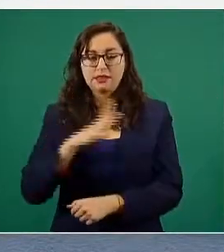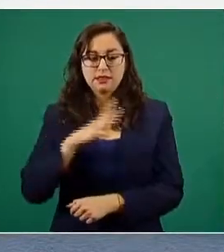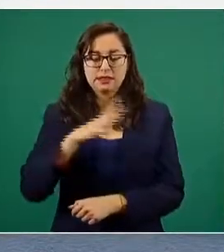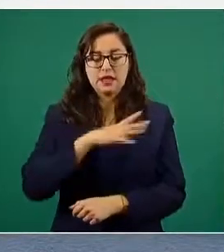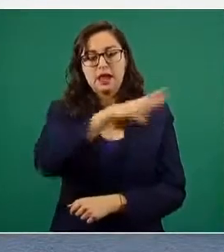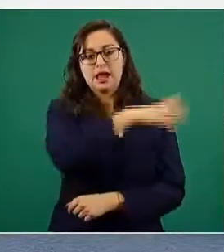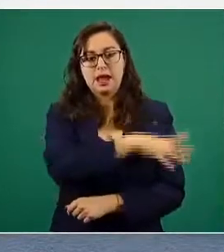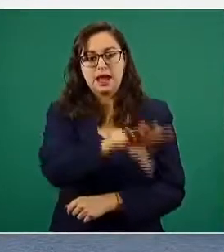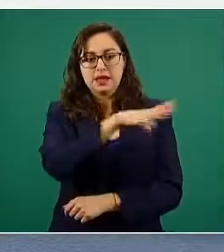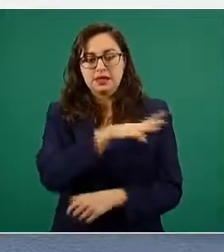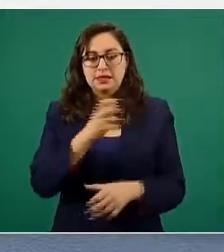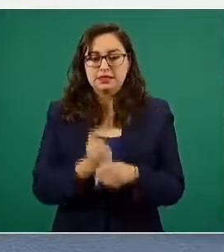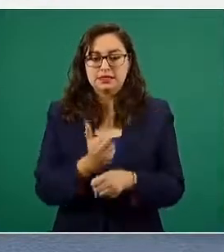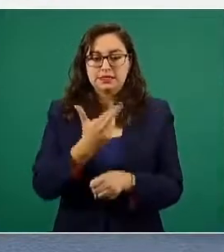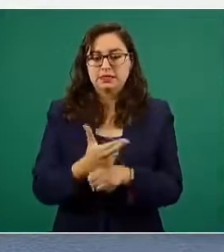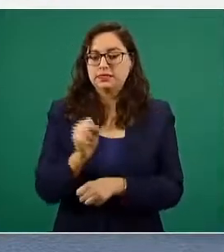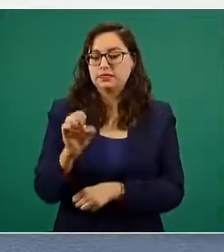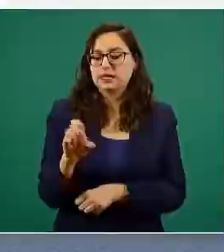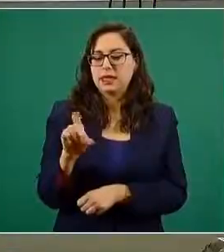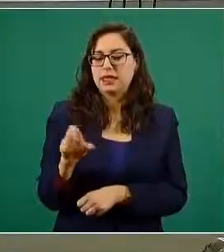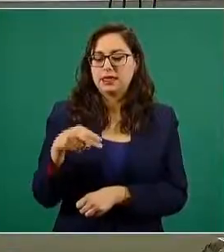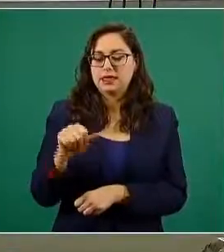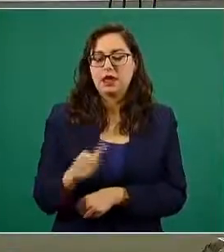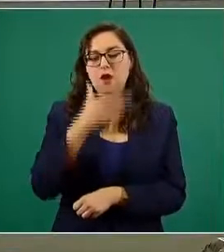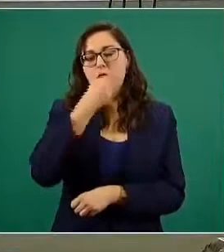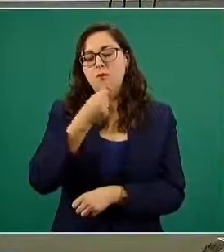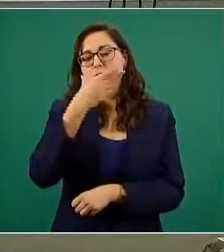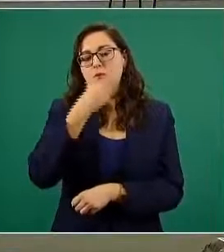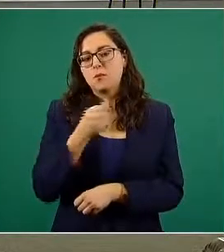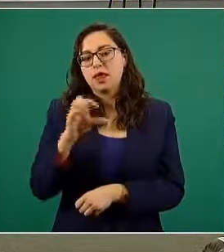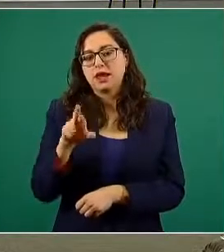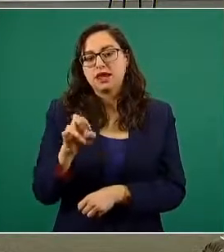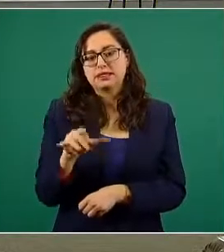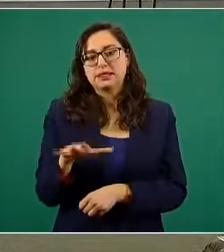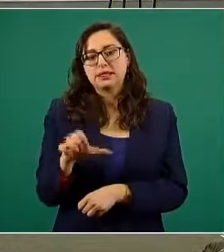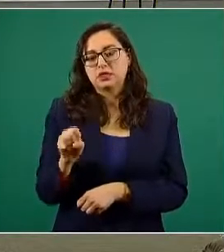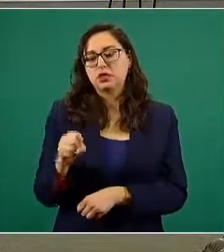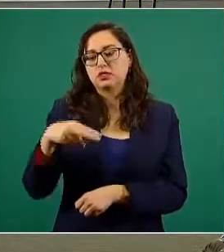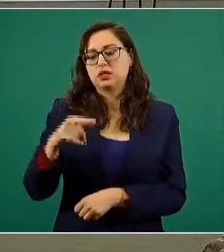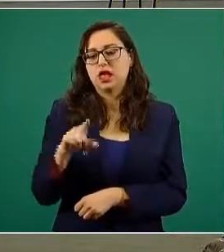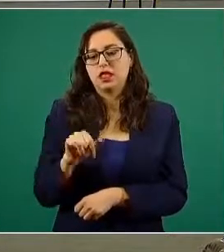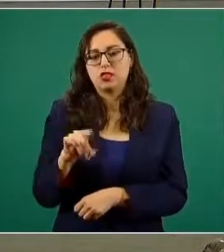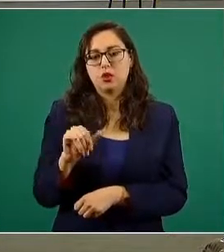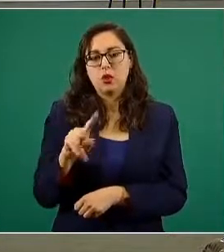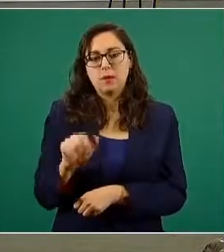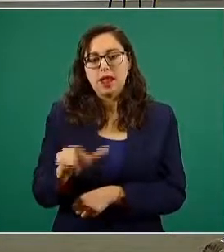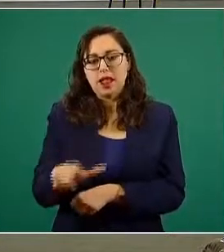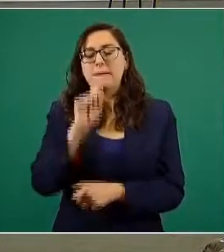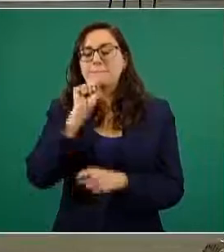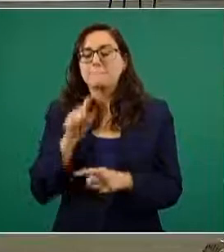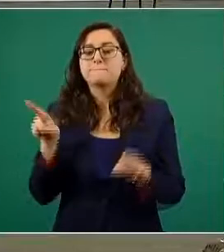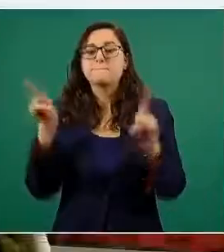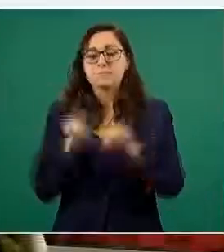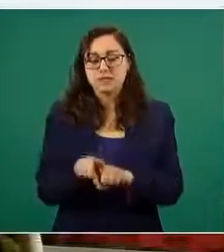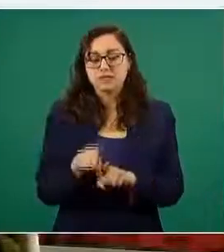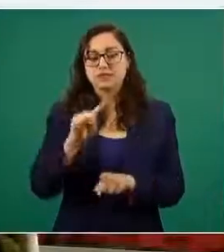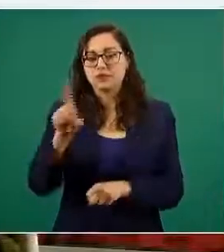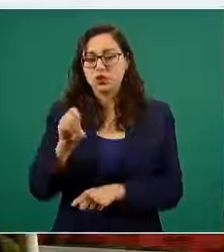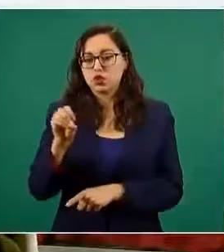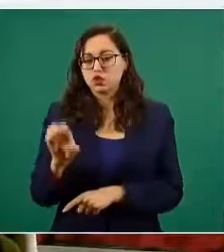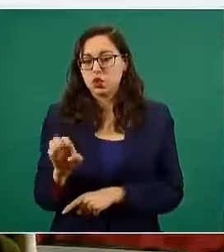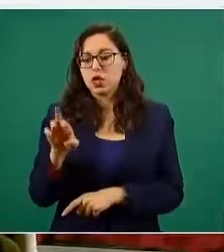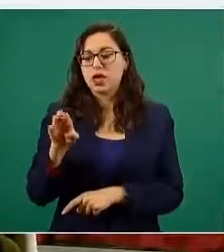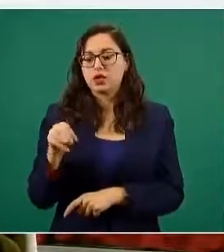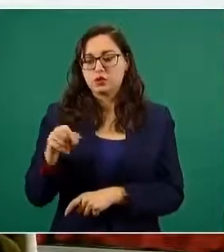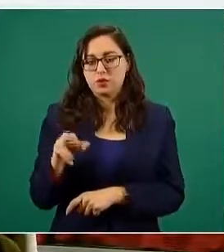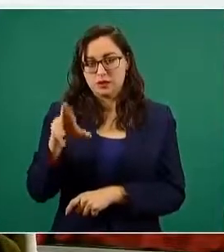secretario de la Defensa, Luis Crescencio Sandoval, y también nuestro colega Zoe Robledo Aburto, director general